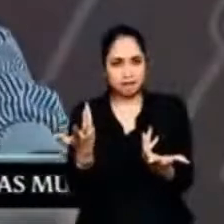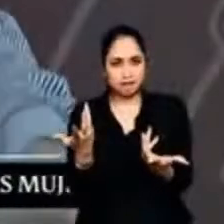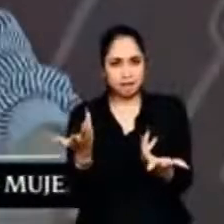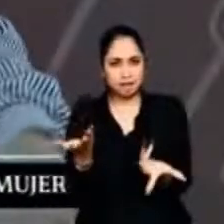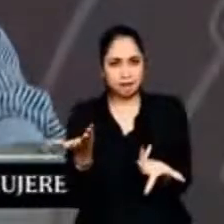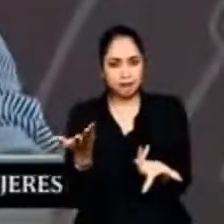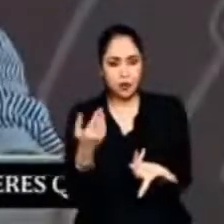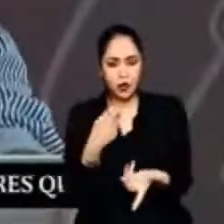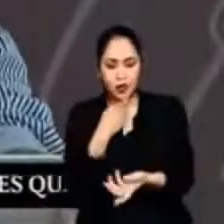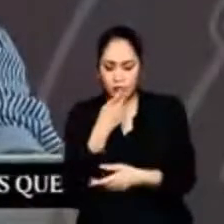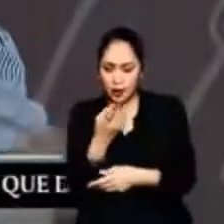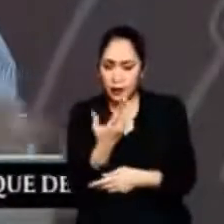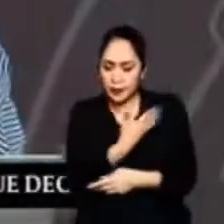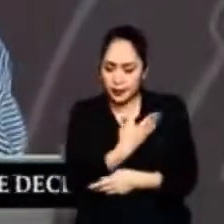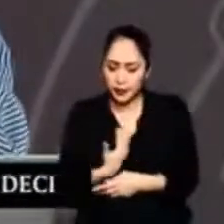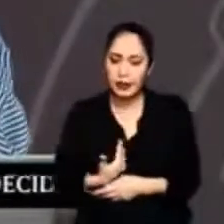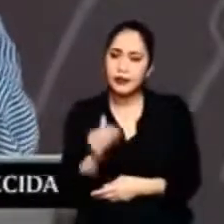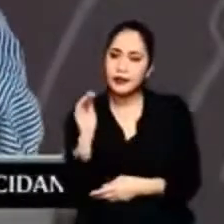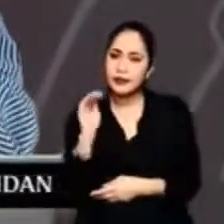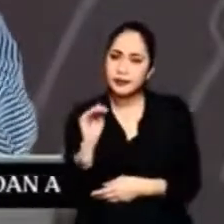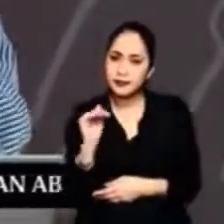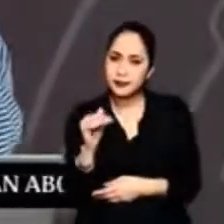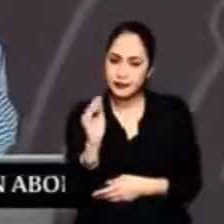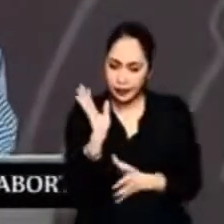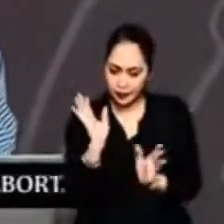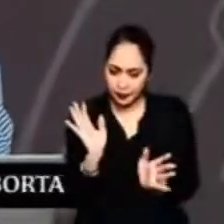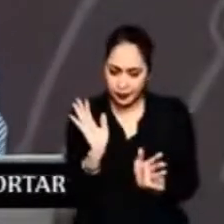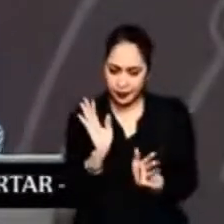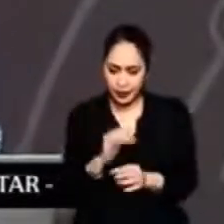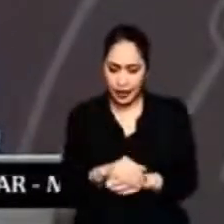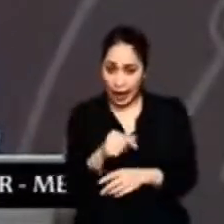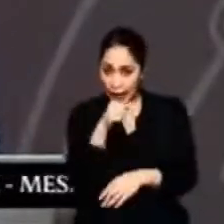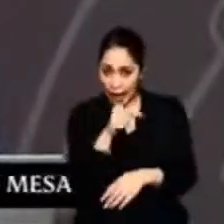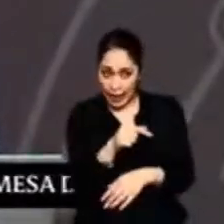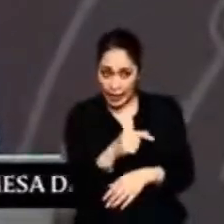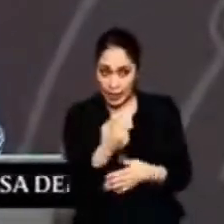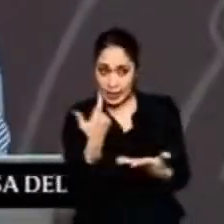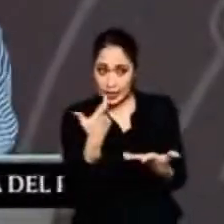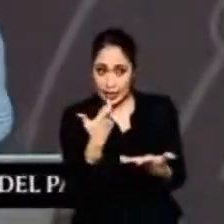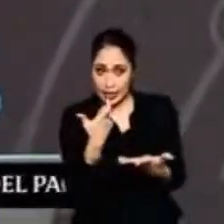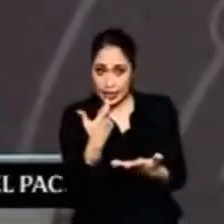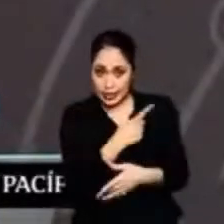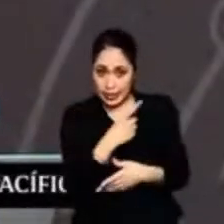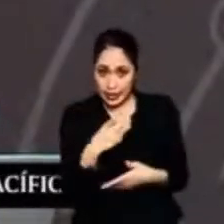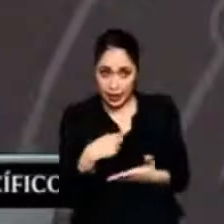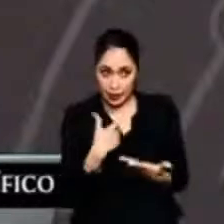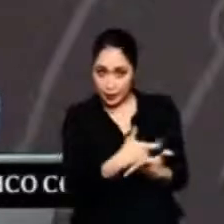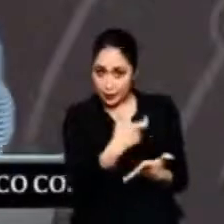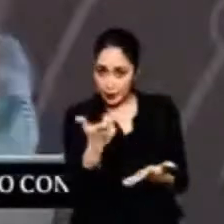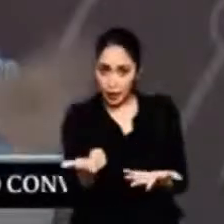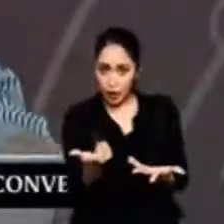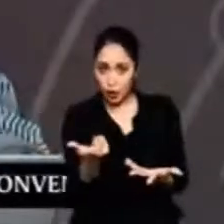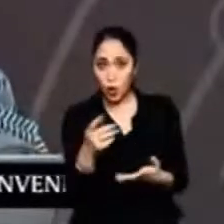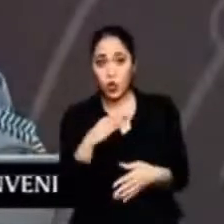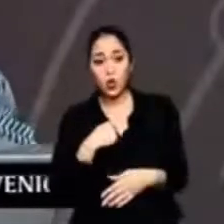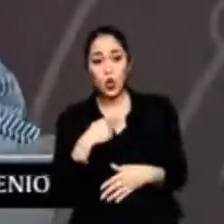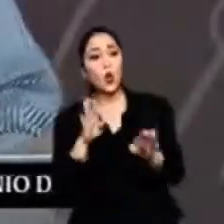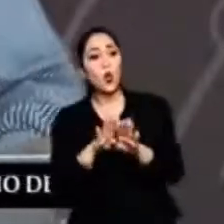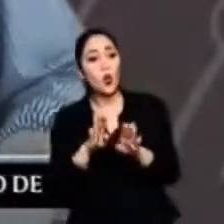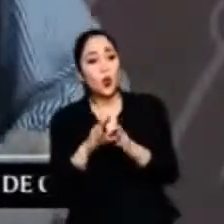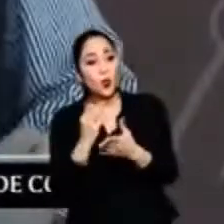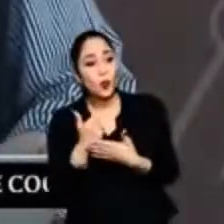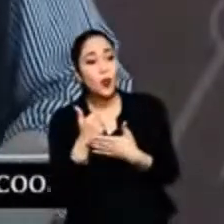Yo le dije al presidente, a ver, presidente, hay ahí una deuda, yo quiero ayudarle a la universidad, dígame usted, yo buscando la manera de